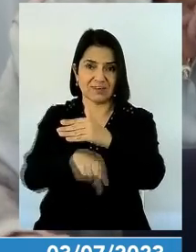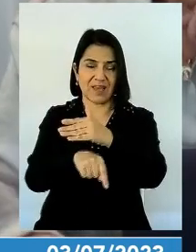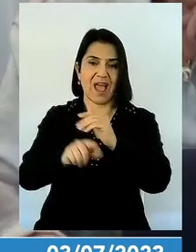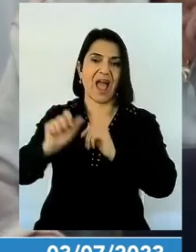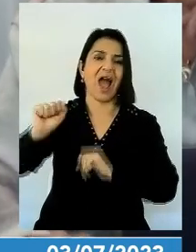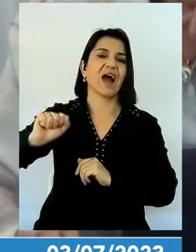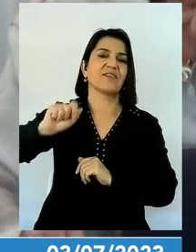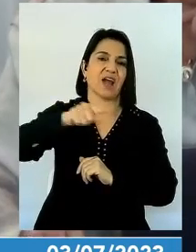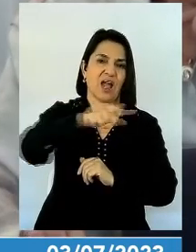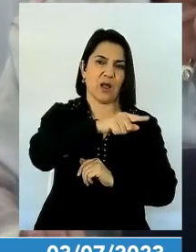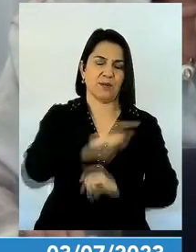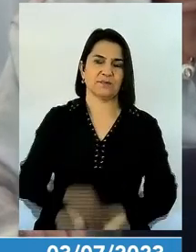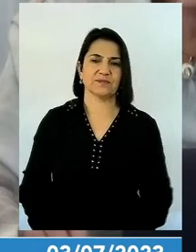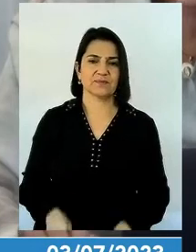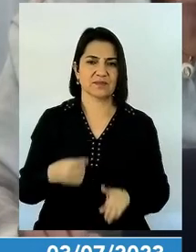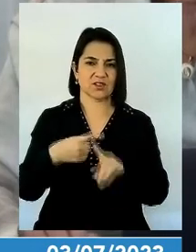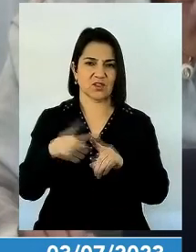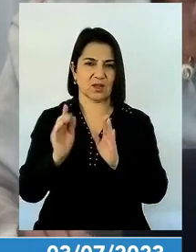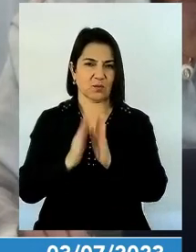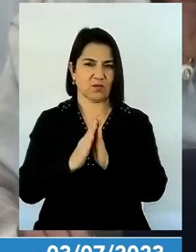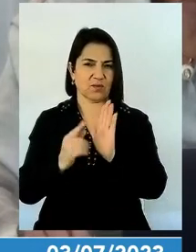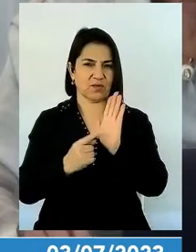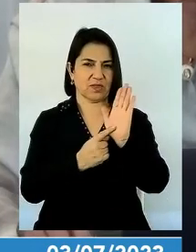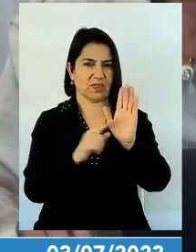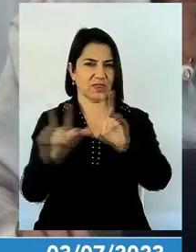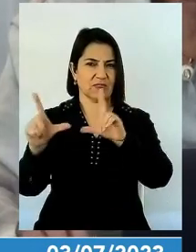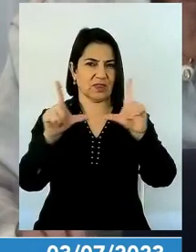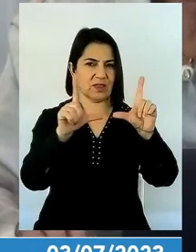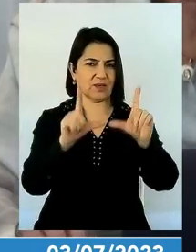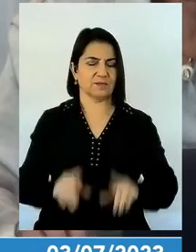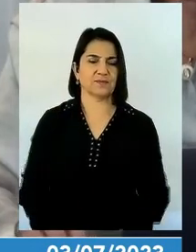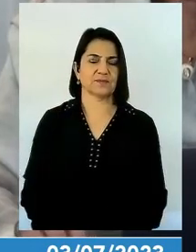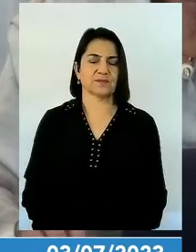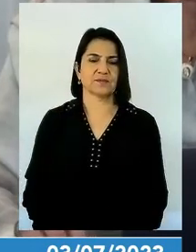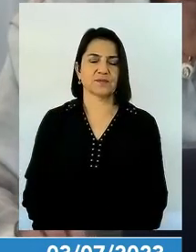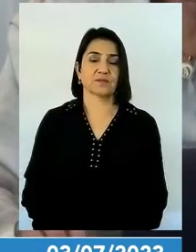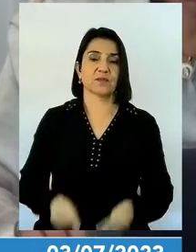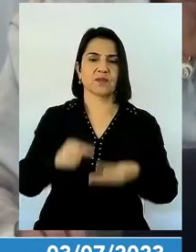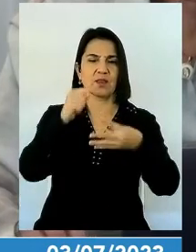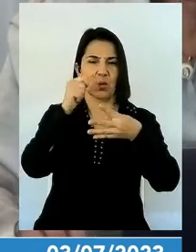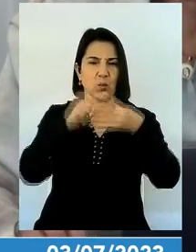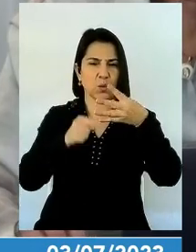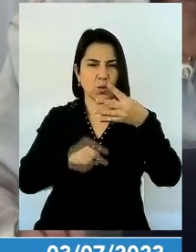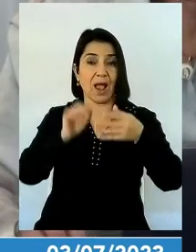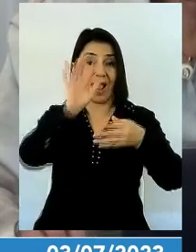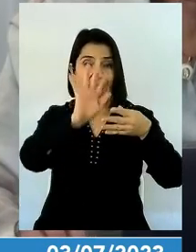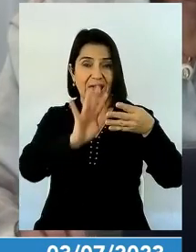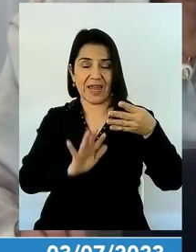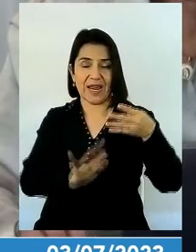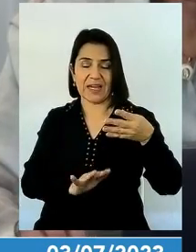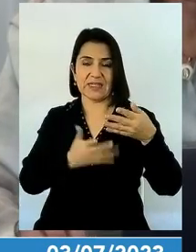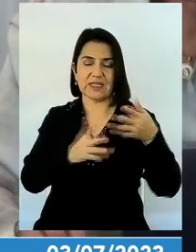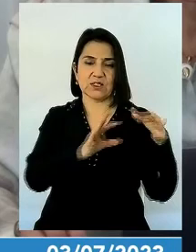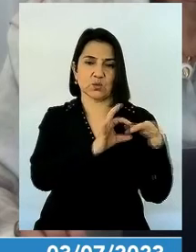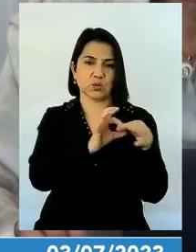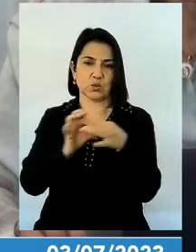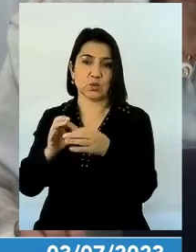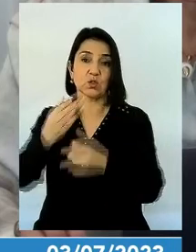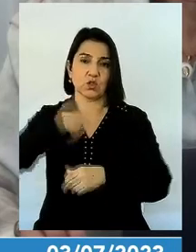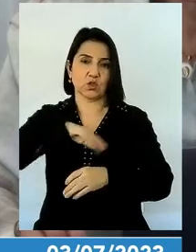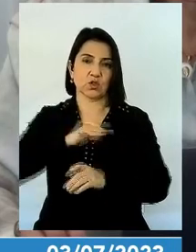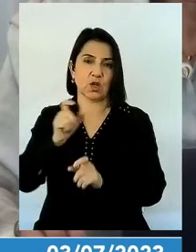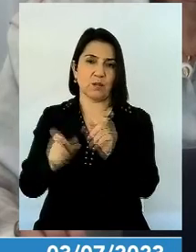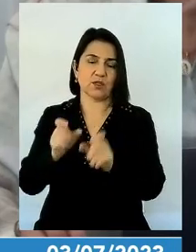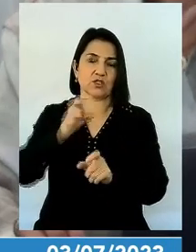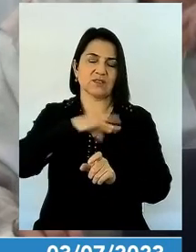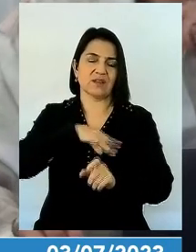Siguiente, por favor. Por lo tanto, con estas características que nos relaciona a nosotros como chilenos con la